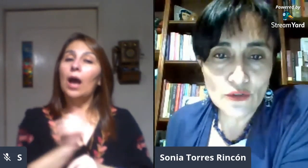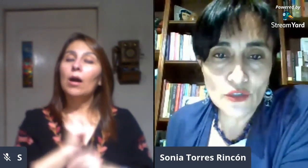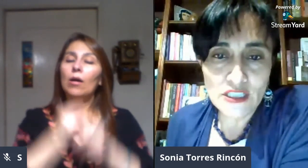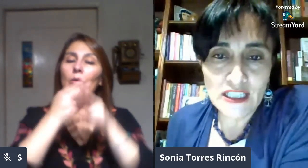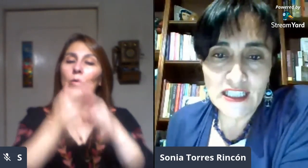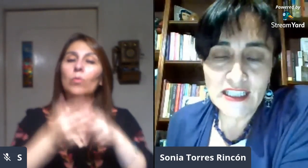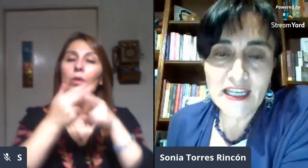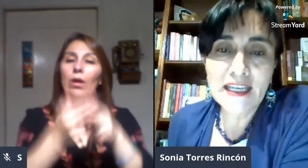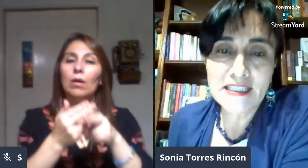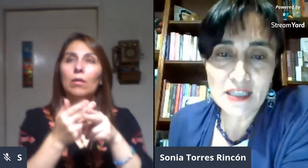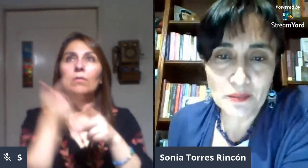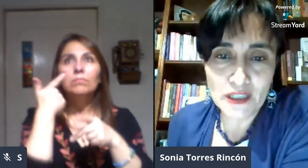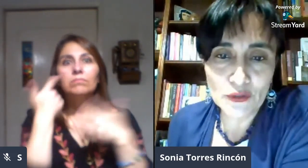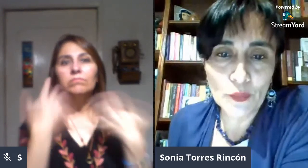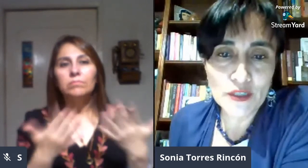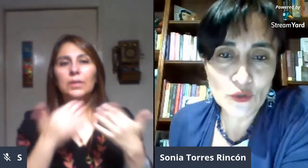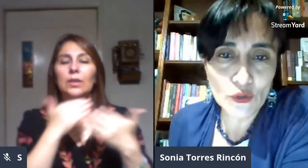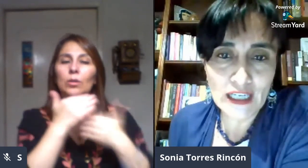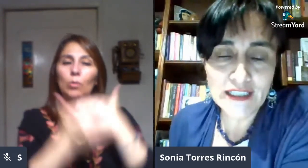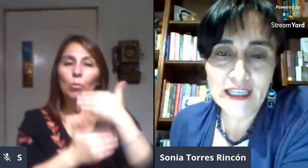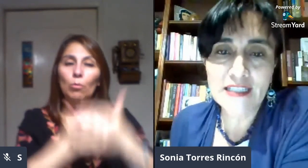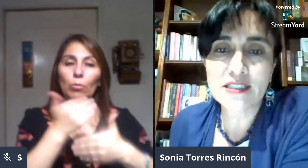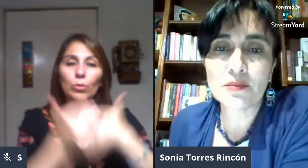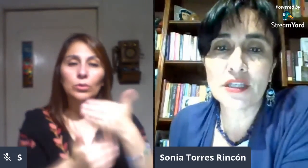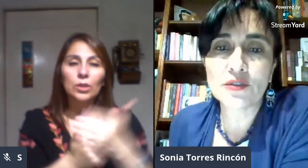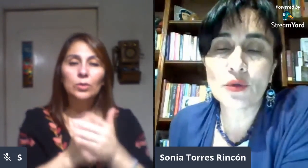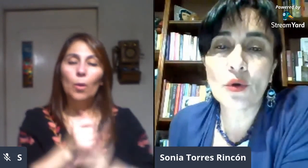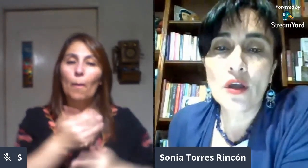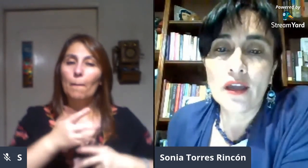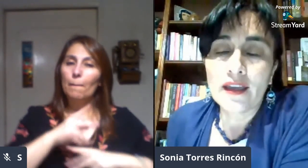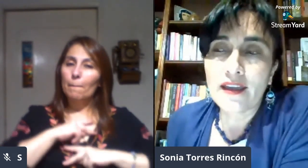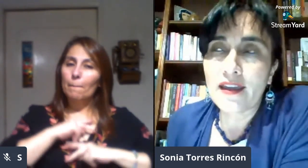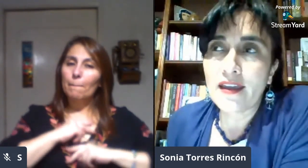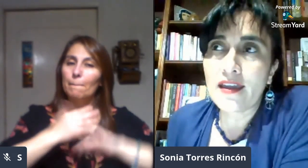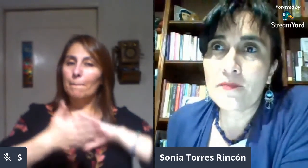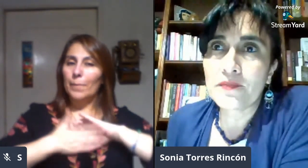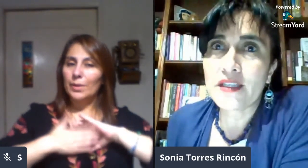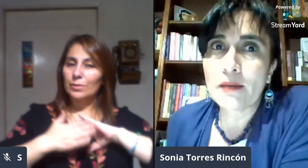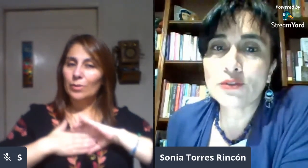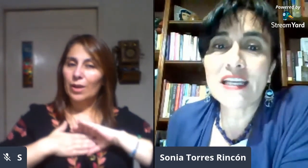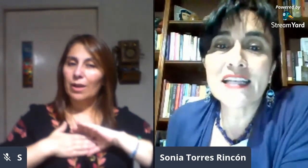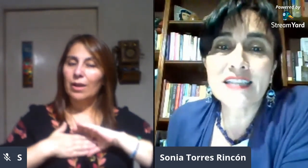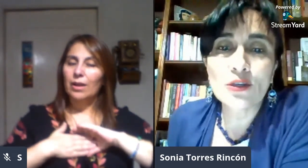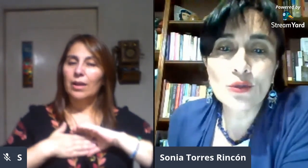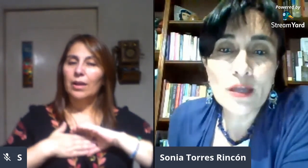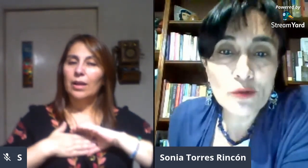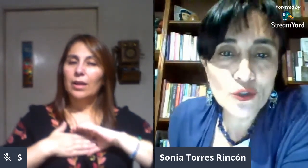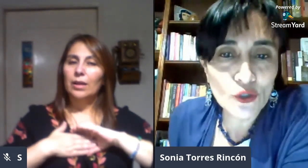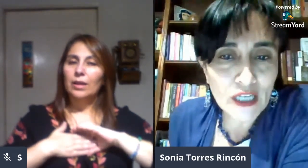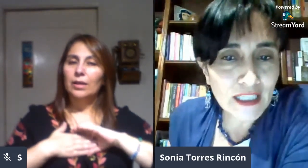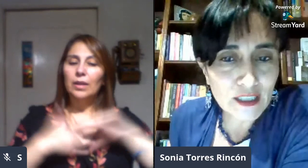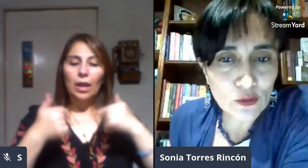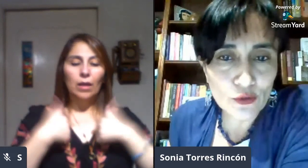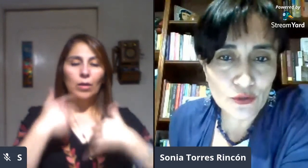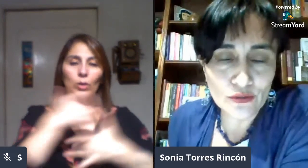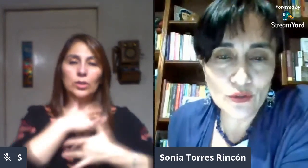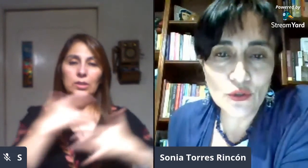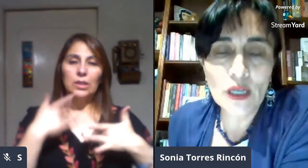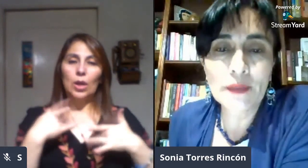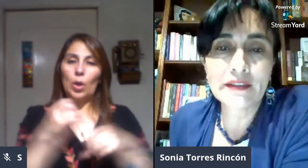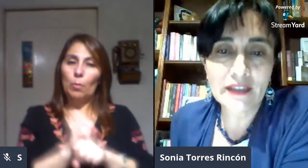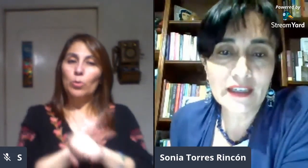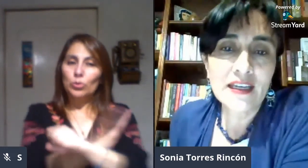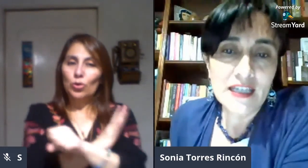estos procesos, si se quiere, de agenciamiento personal, de agenciamiento, digamos, de la salud emocional incluso,